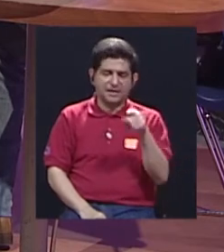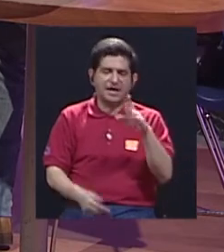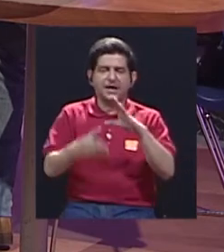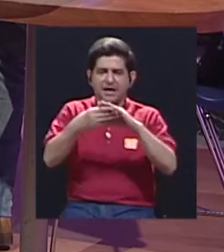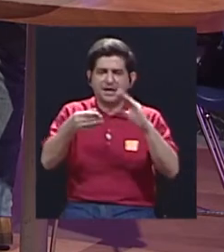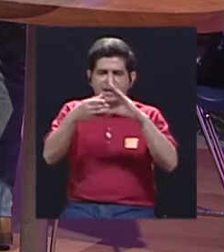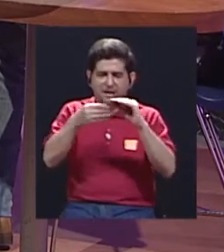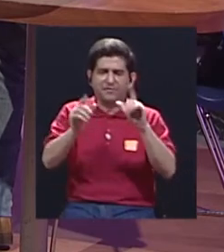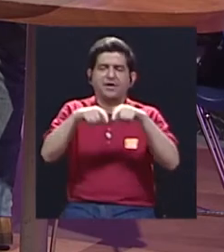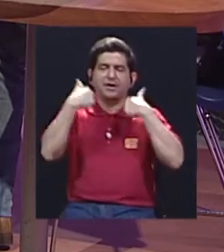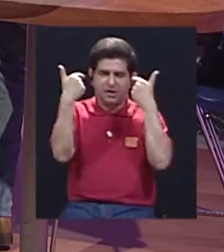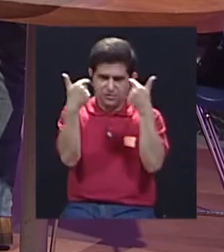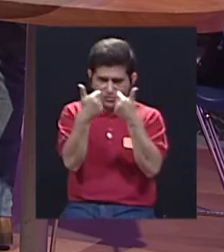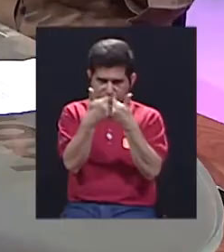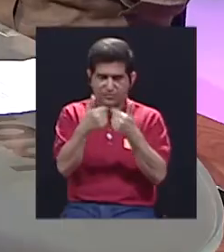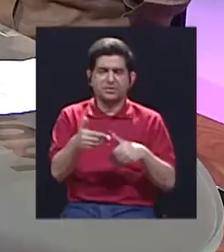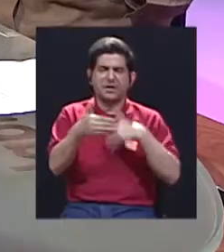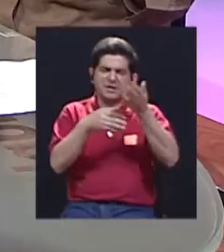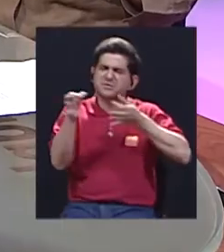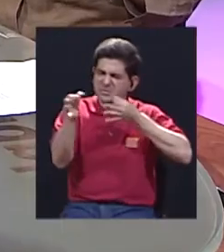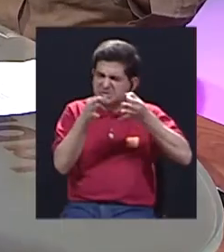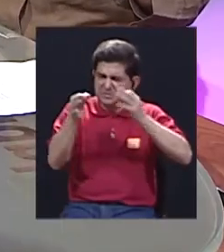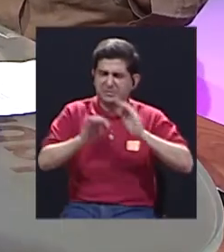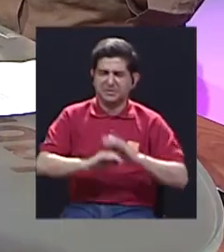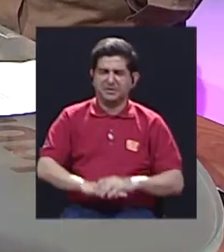relatora colectiva, que después te contará,